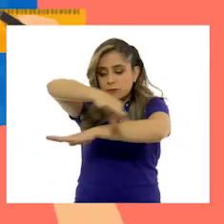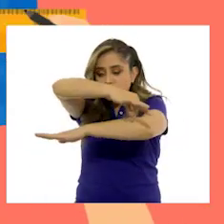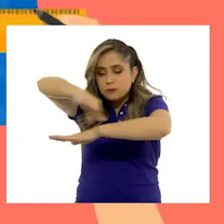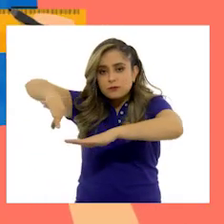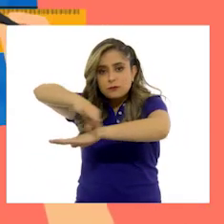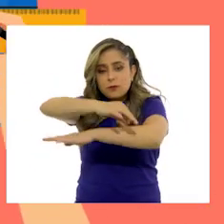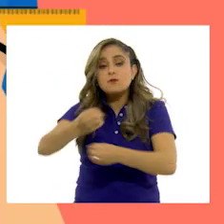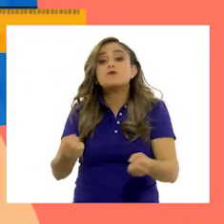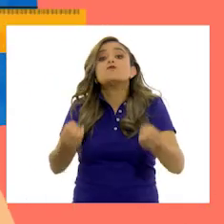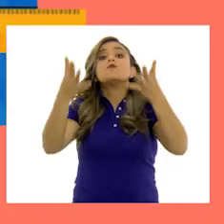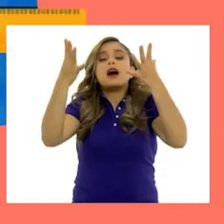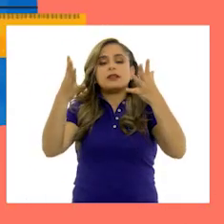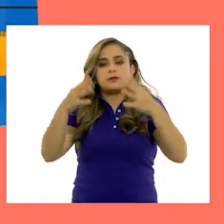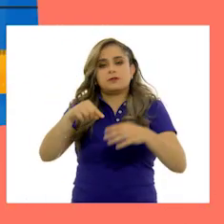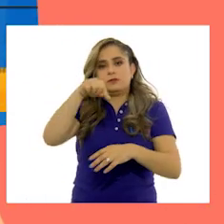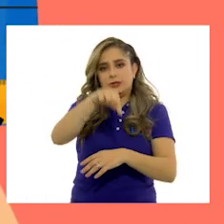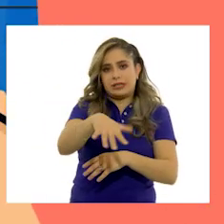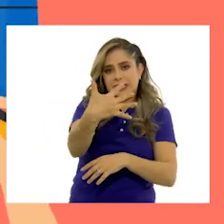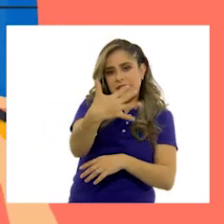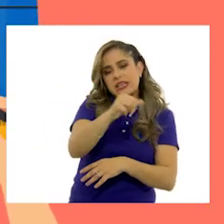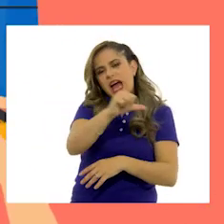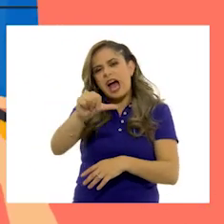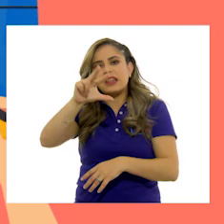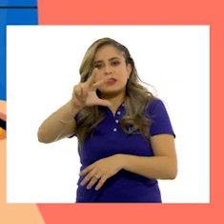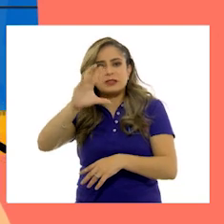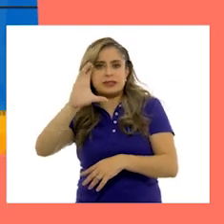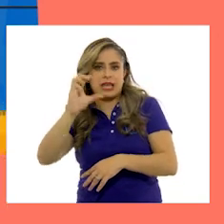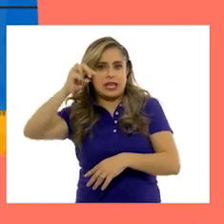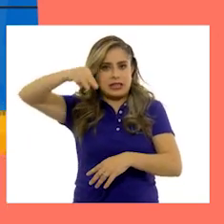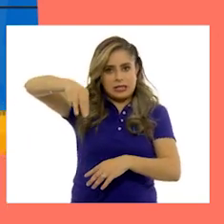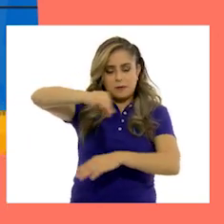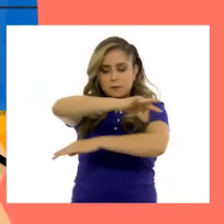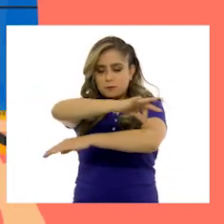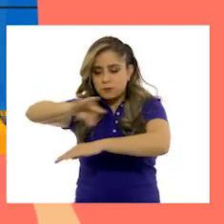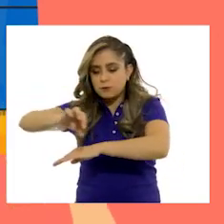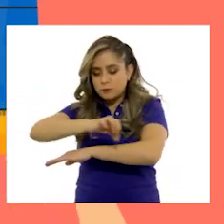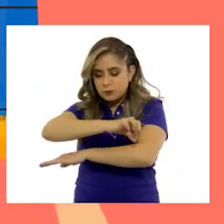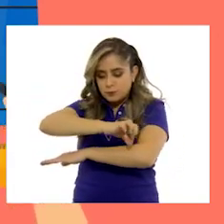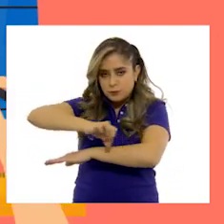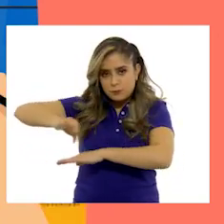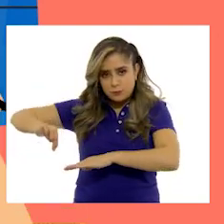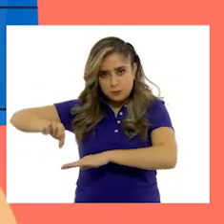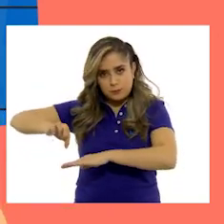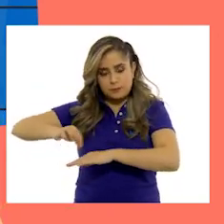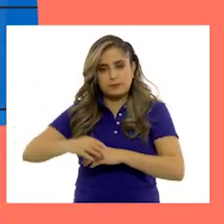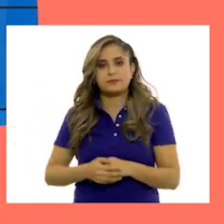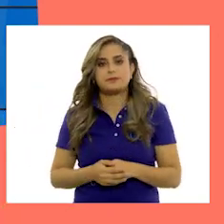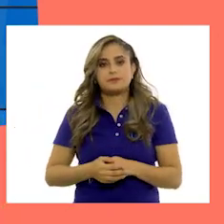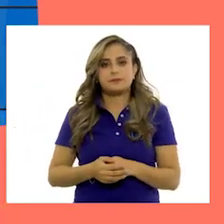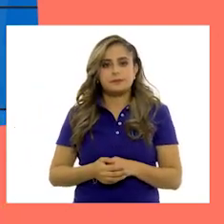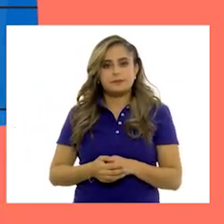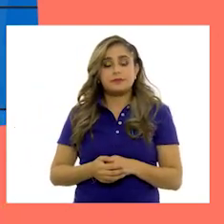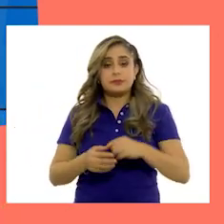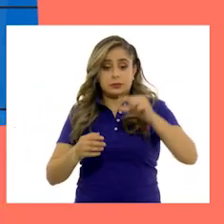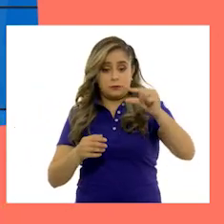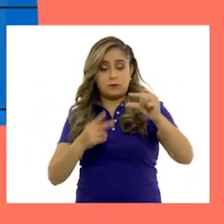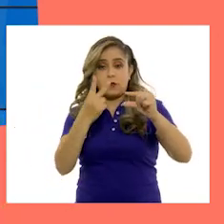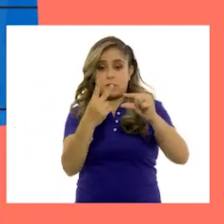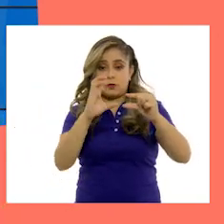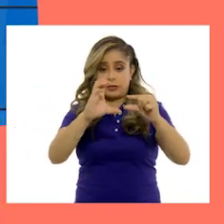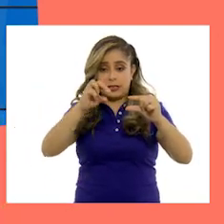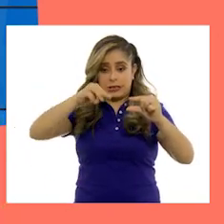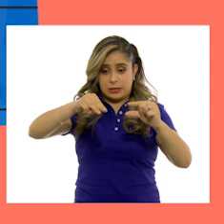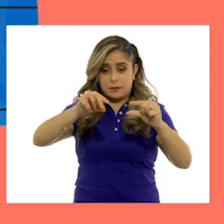con el plumón o la pluma de 15 a 18 centímetros de largo de un lado, dejando un margen de